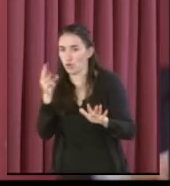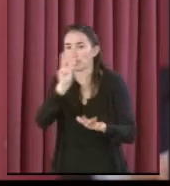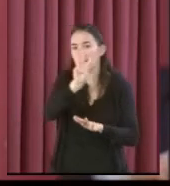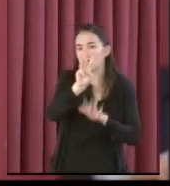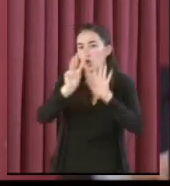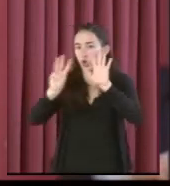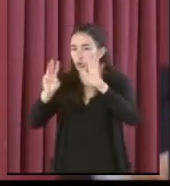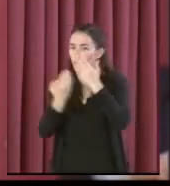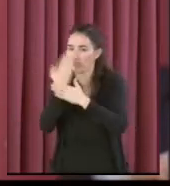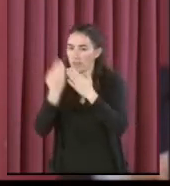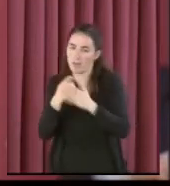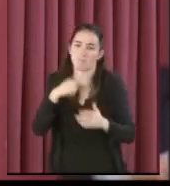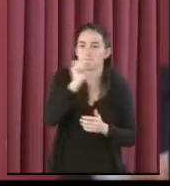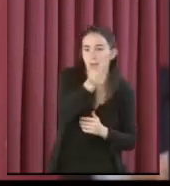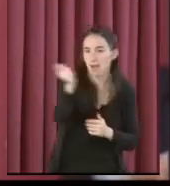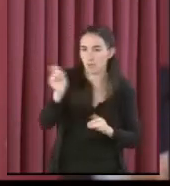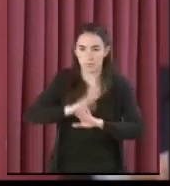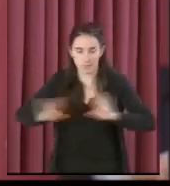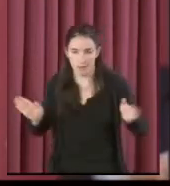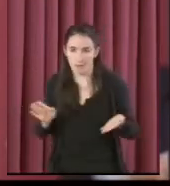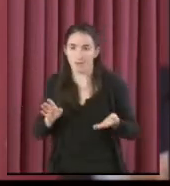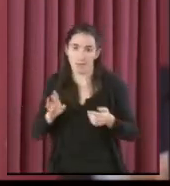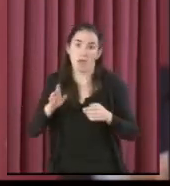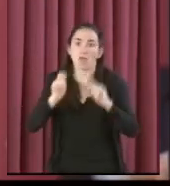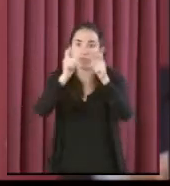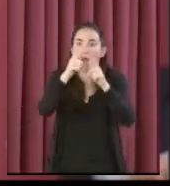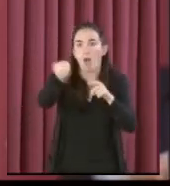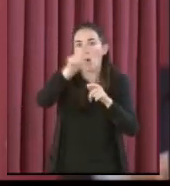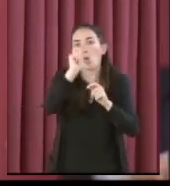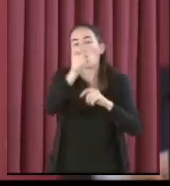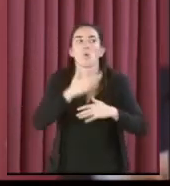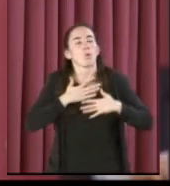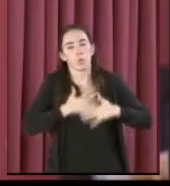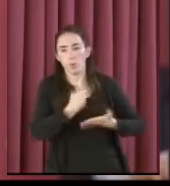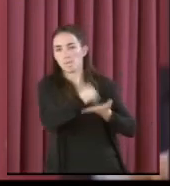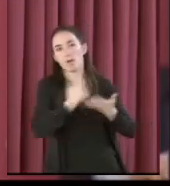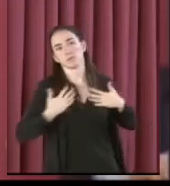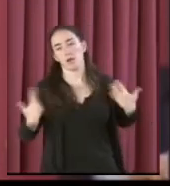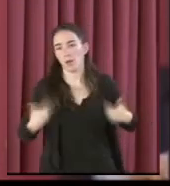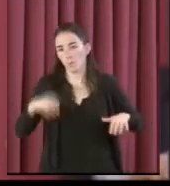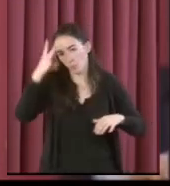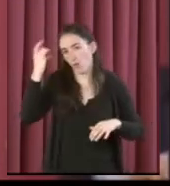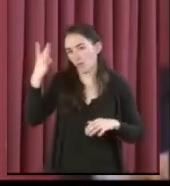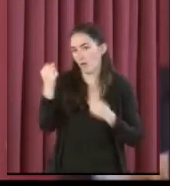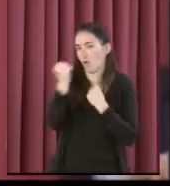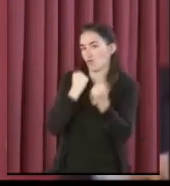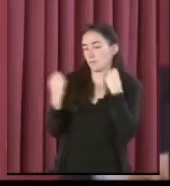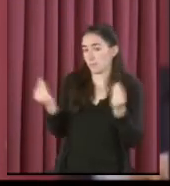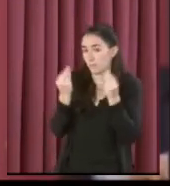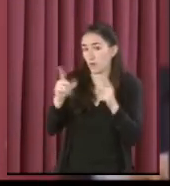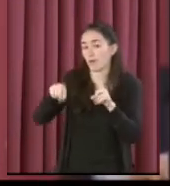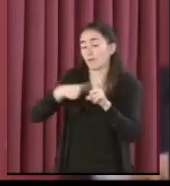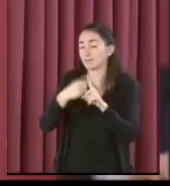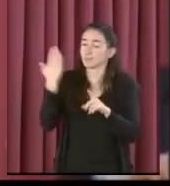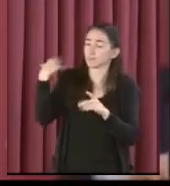sin duda a la recuperación económica. Y muy importante, nos ha permitido saldar deudas pendientes, como la devolución